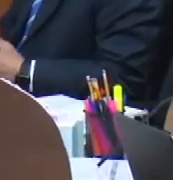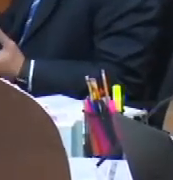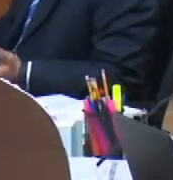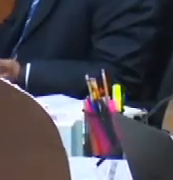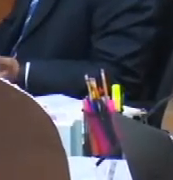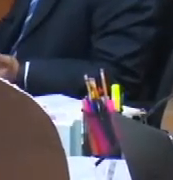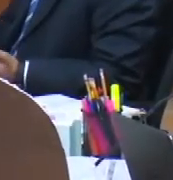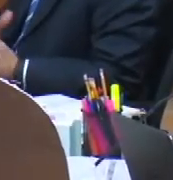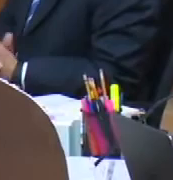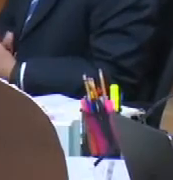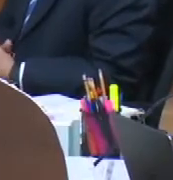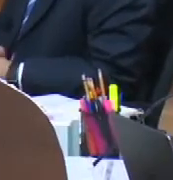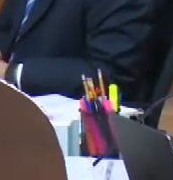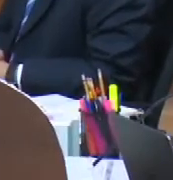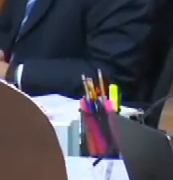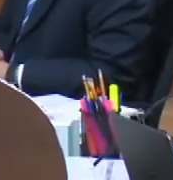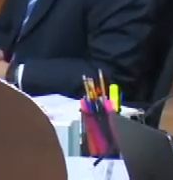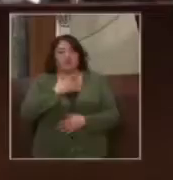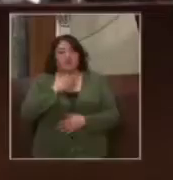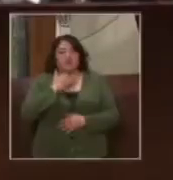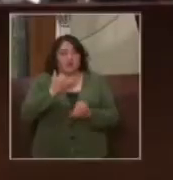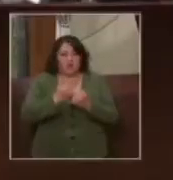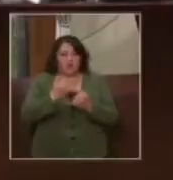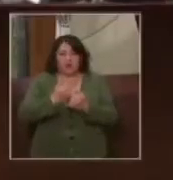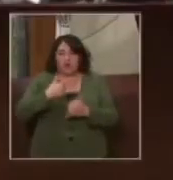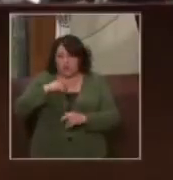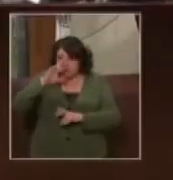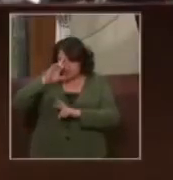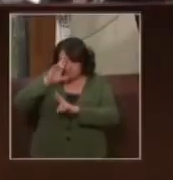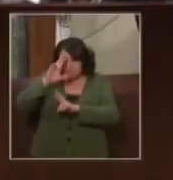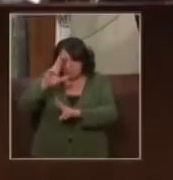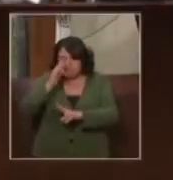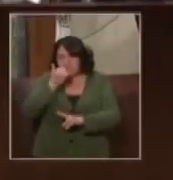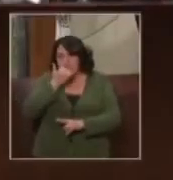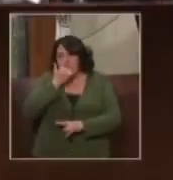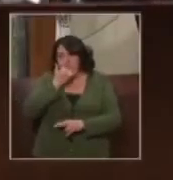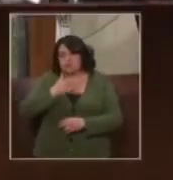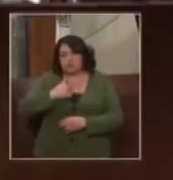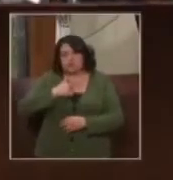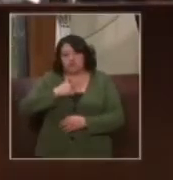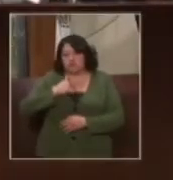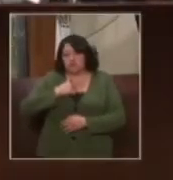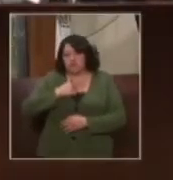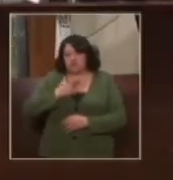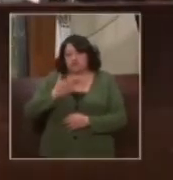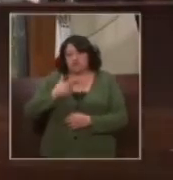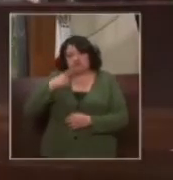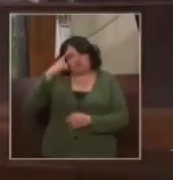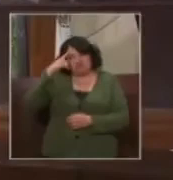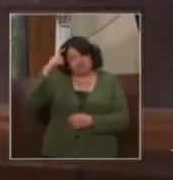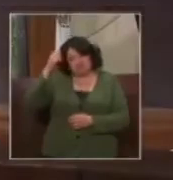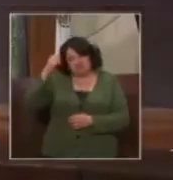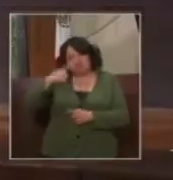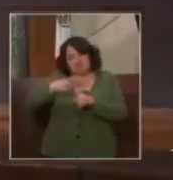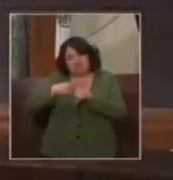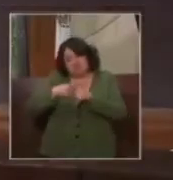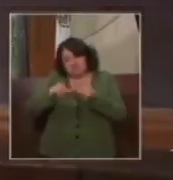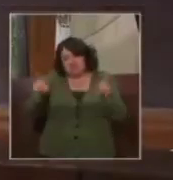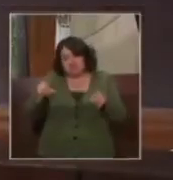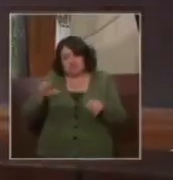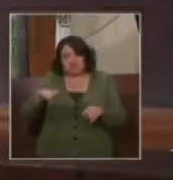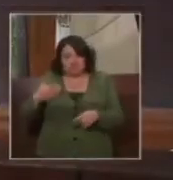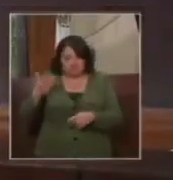de los listados de distinto género iniciando con la integrada por candidatas mujeres lo cual fue reconocido por la sala superior